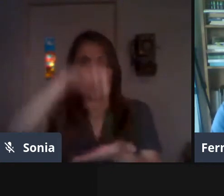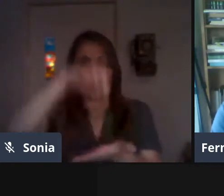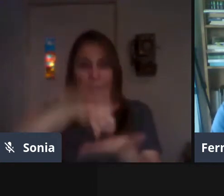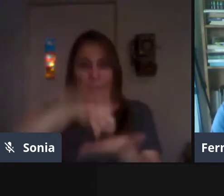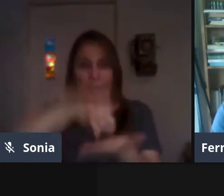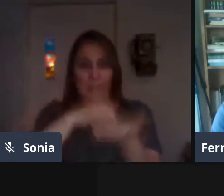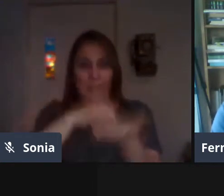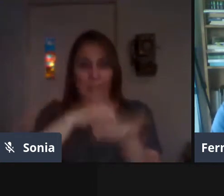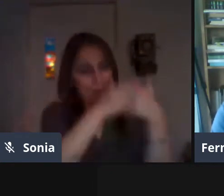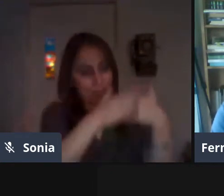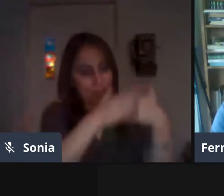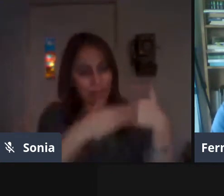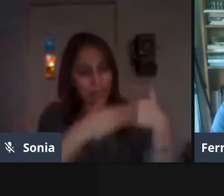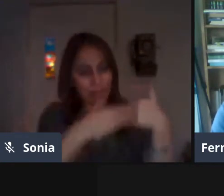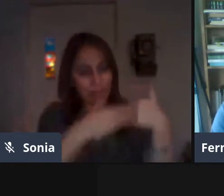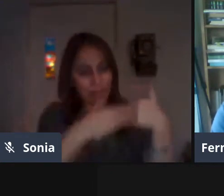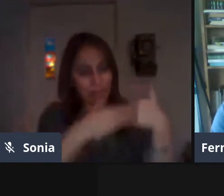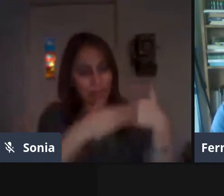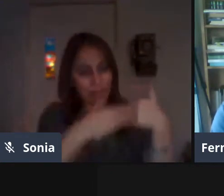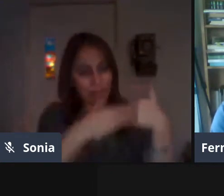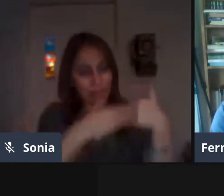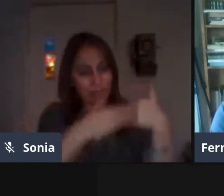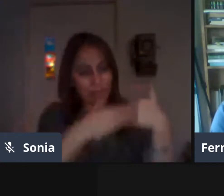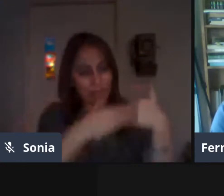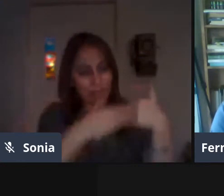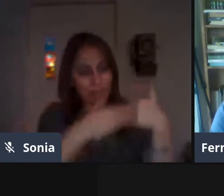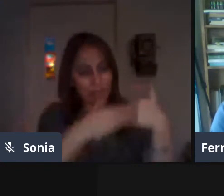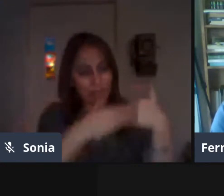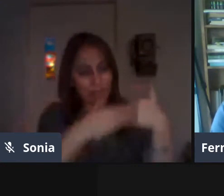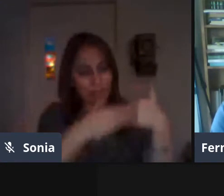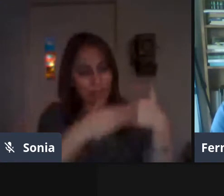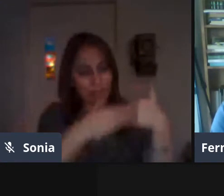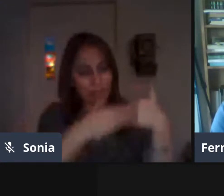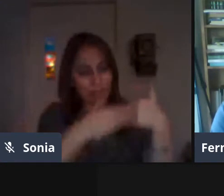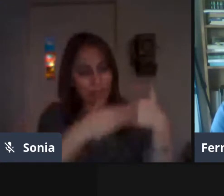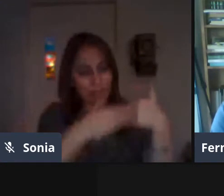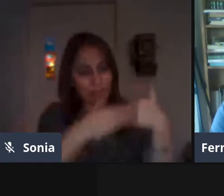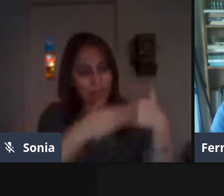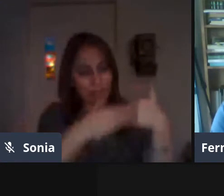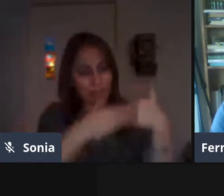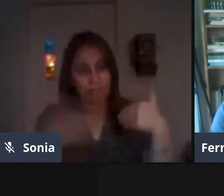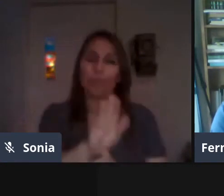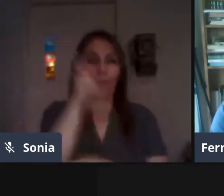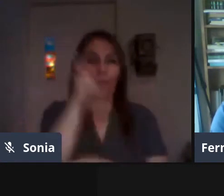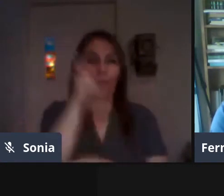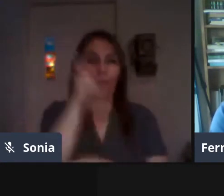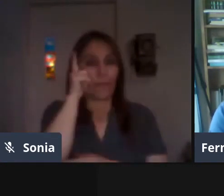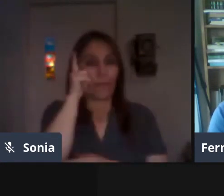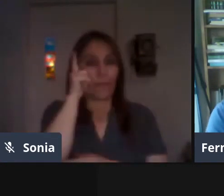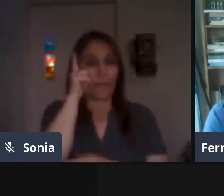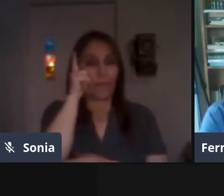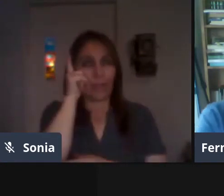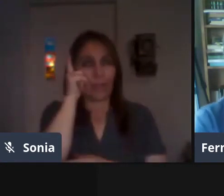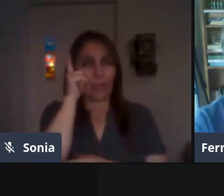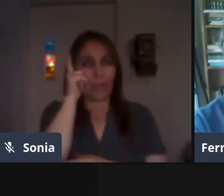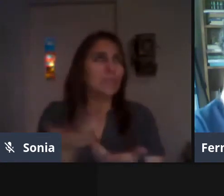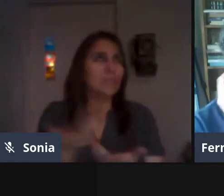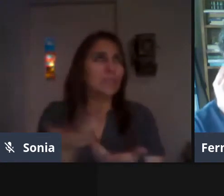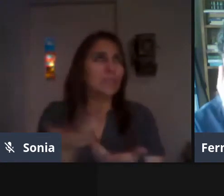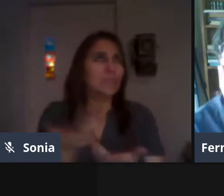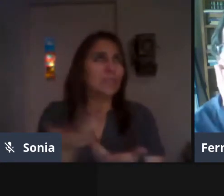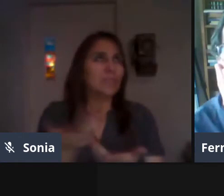novelas de fernando y muchas de las novelas de la memoria en colombia hoy lo que nos permiten es pensar en esos objetos